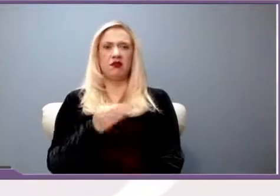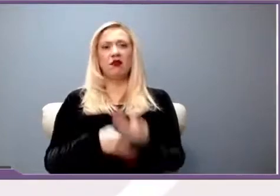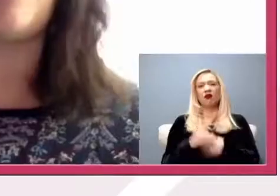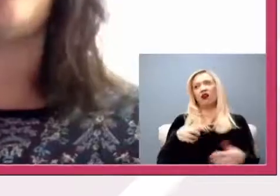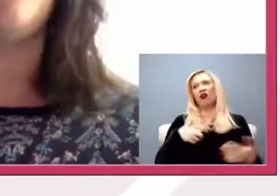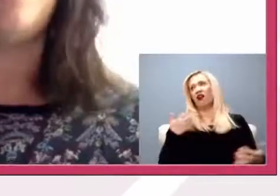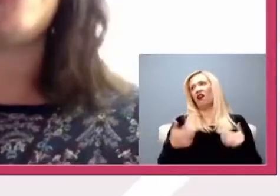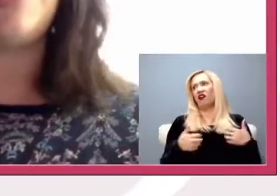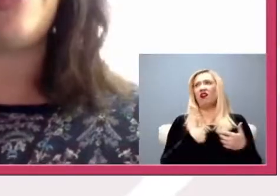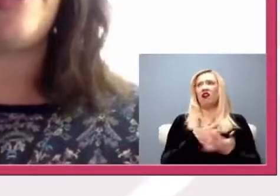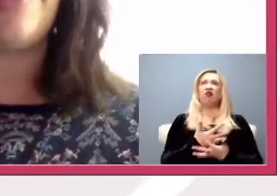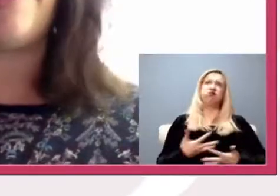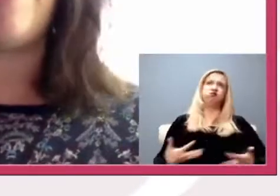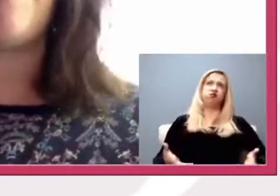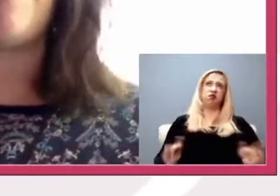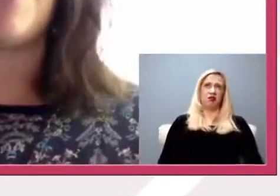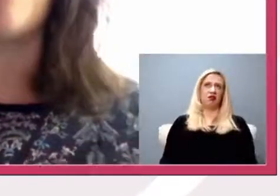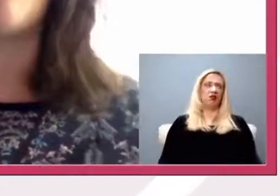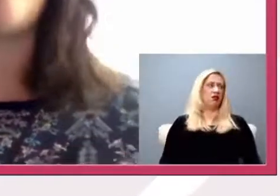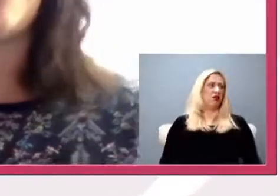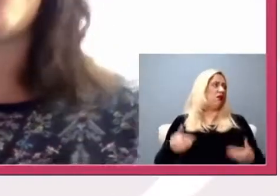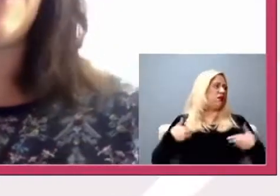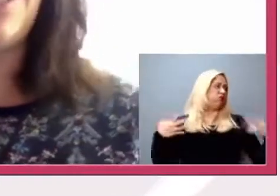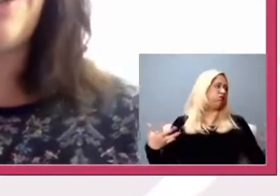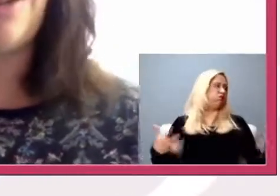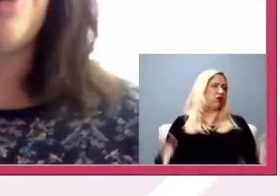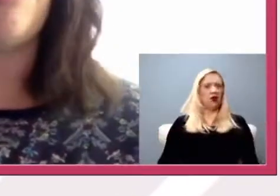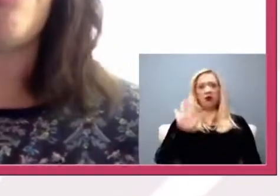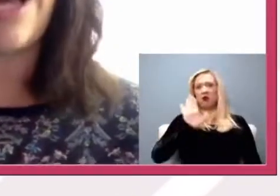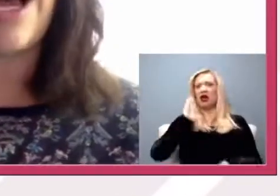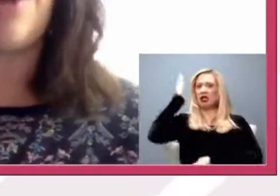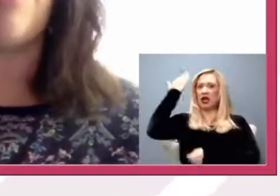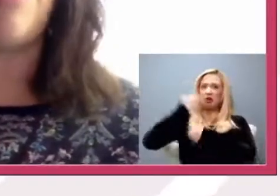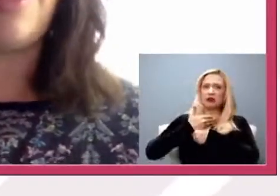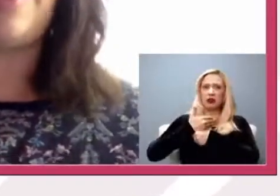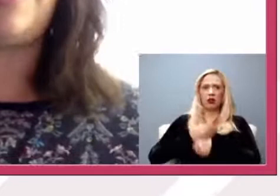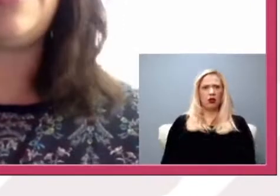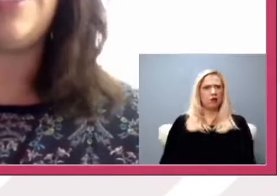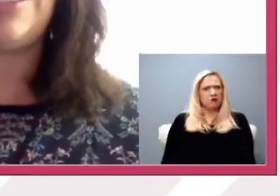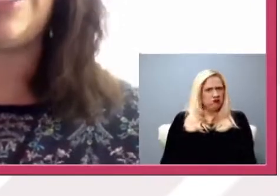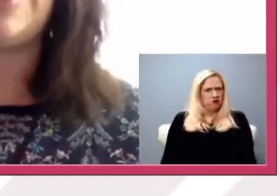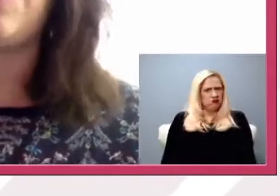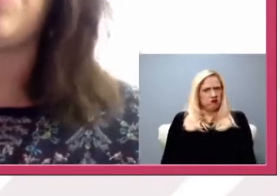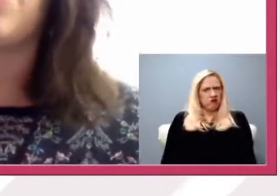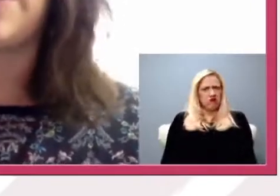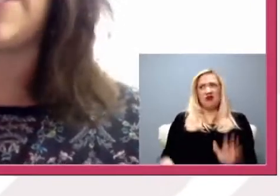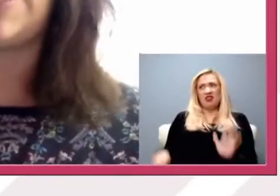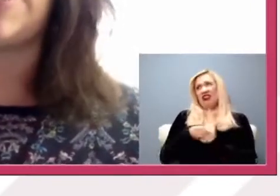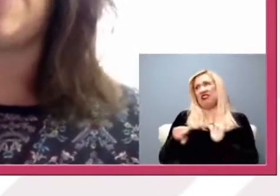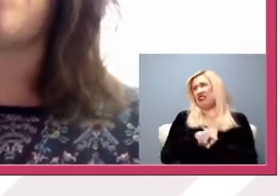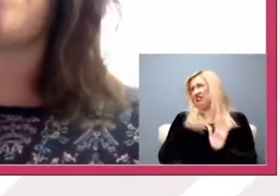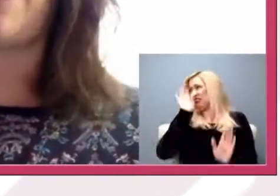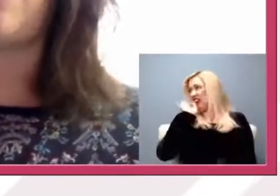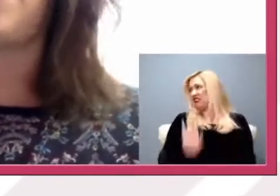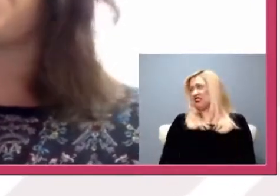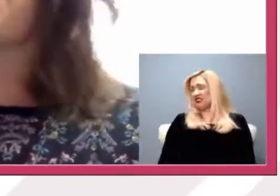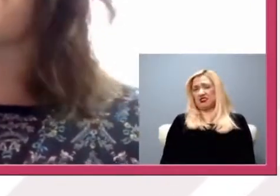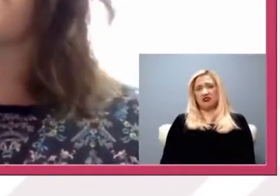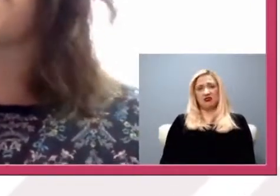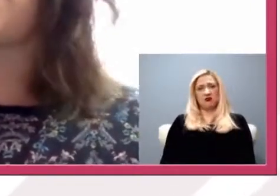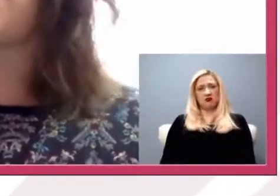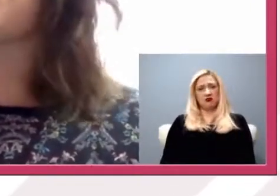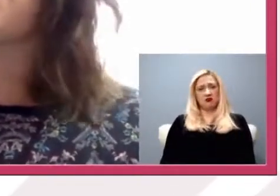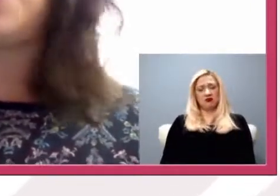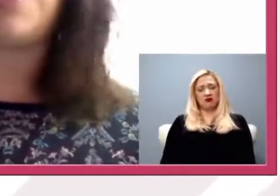la gordura como si ser gordo fuera un castigo, ¿no? O fuera algo negativo y como decía Ischel en un principio,